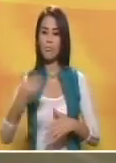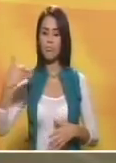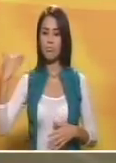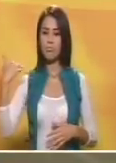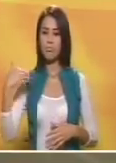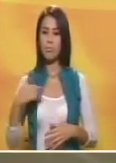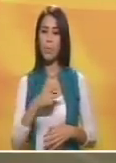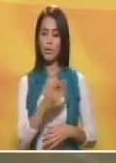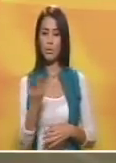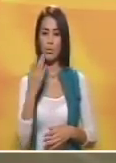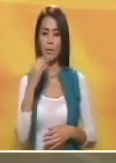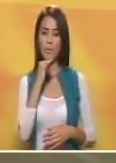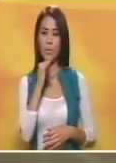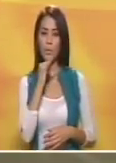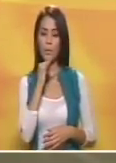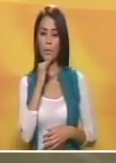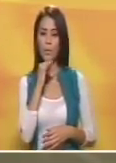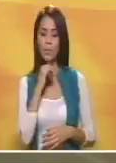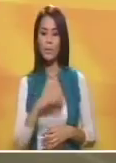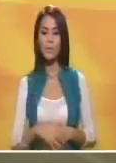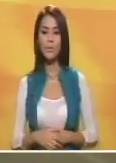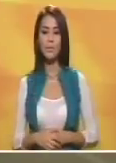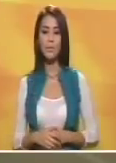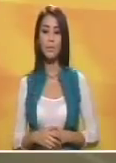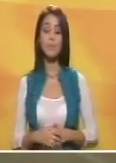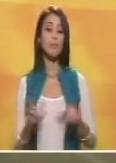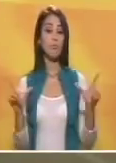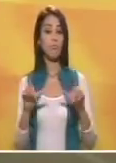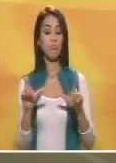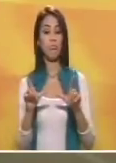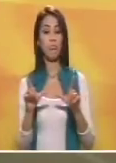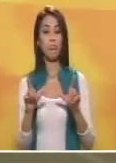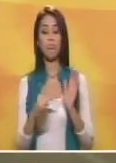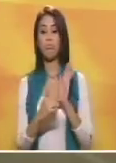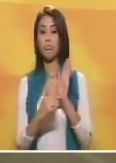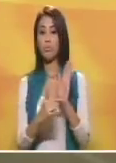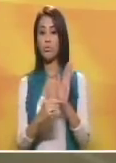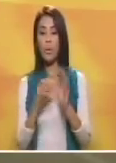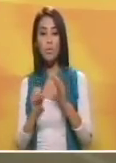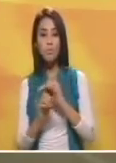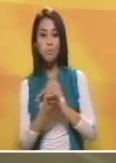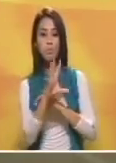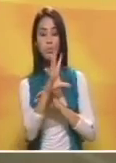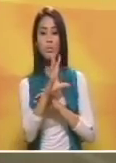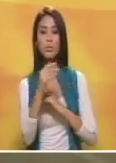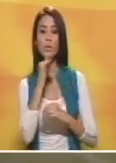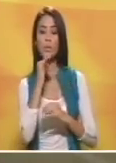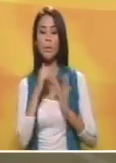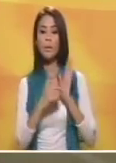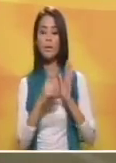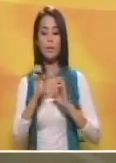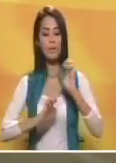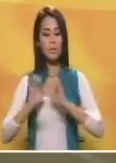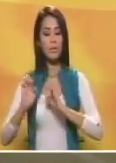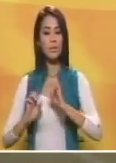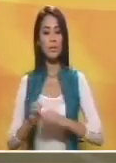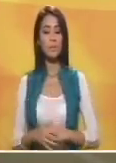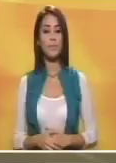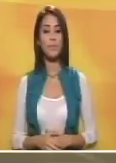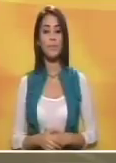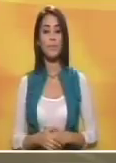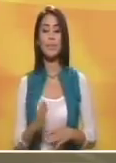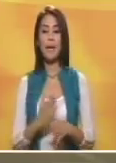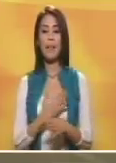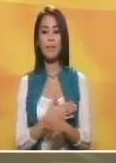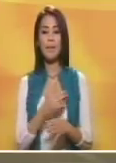cuando usted declaró en la pantalla con las láminas que habían proyectado, se hablaba de 13 auditorías y en un principio se había